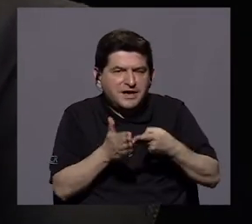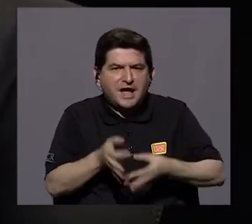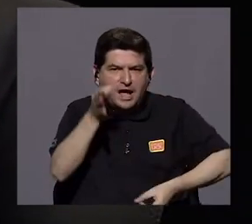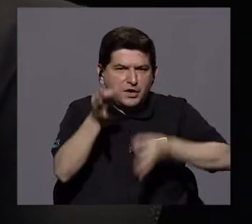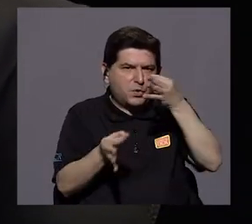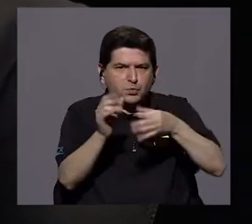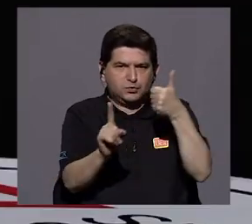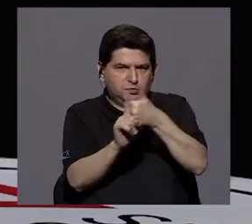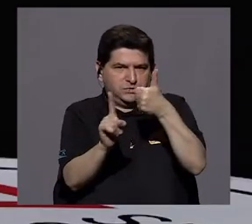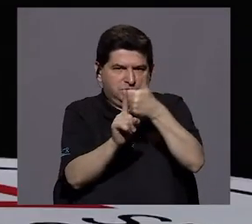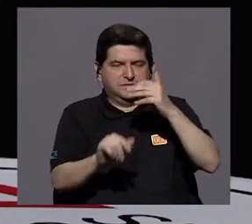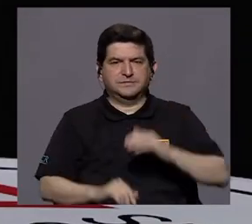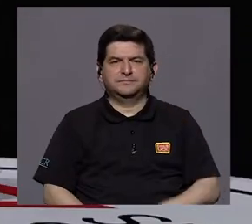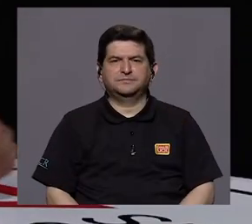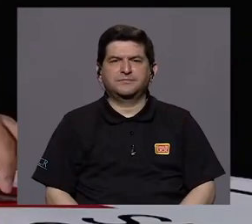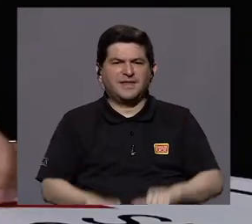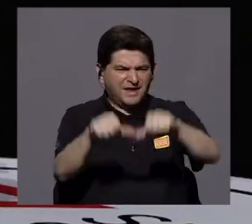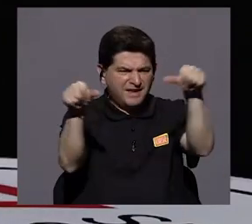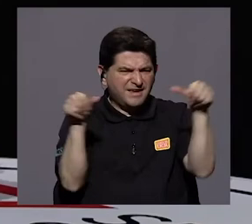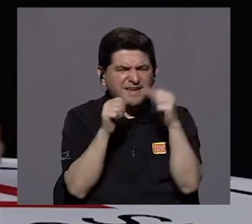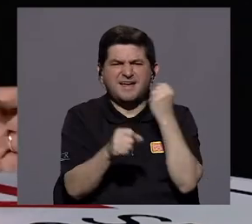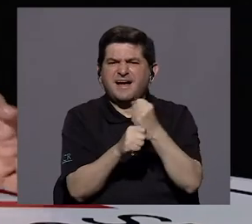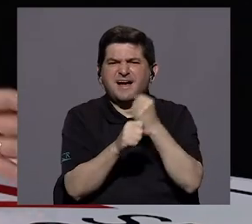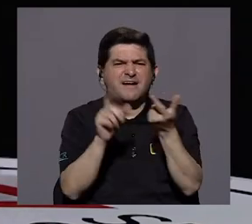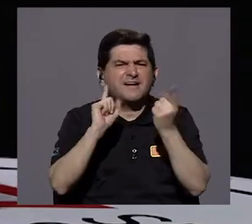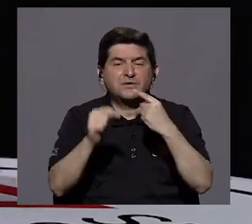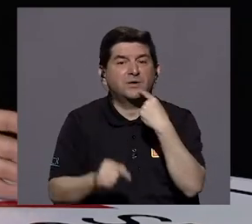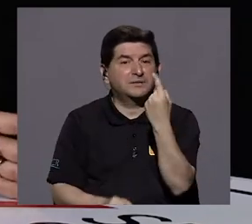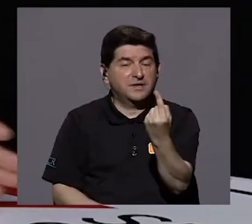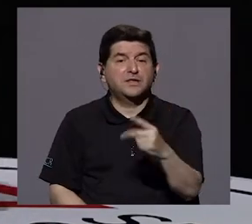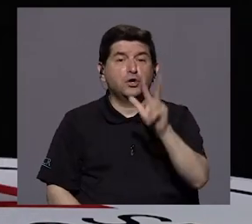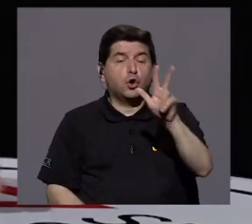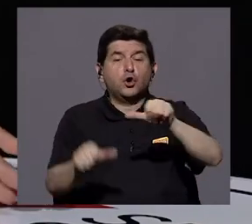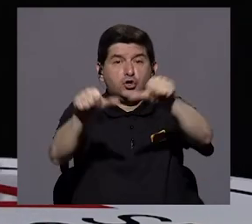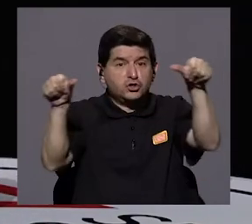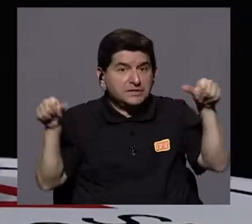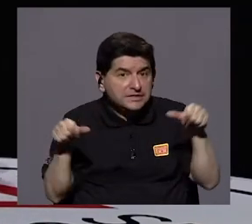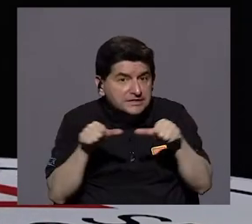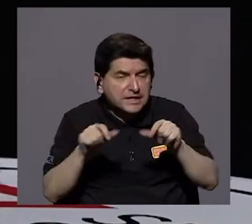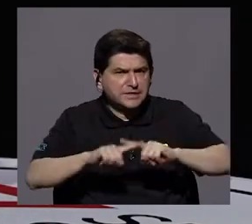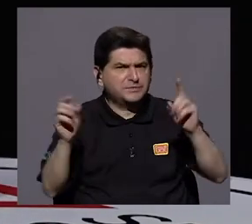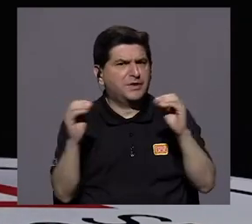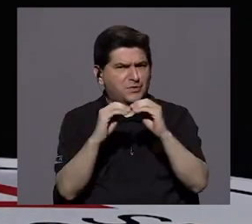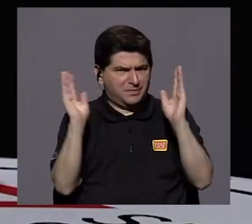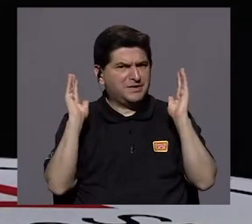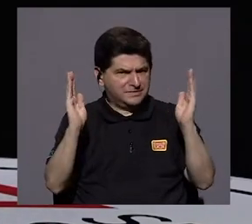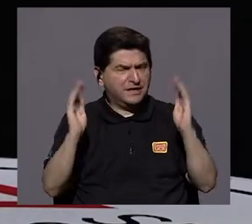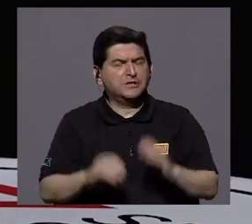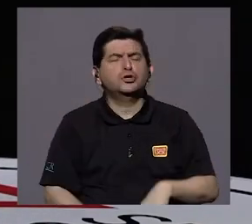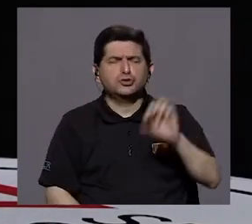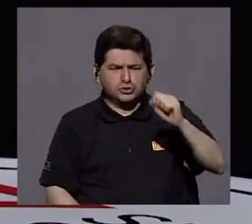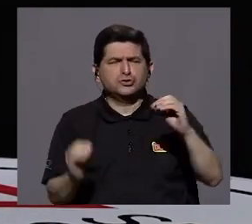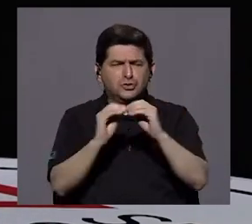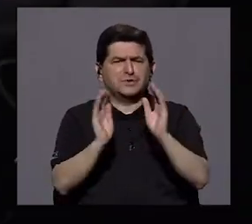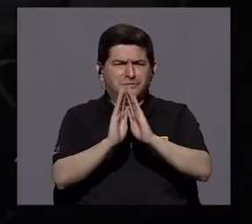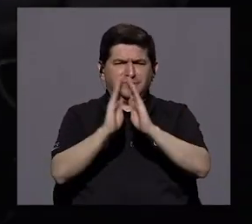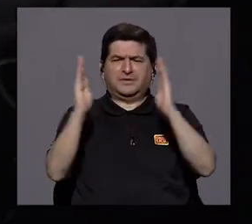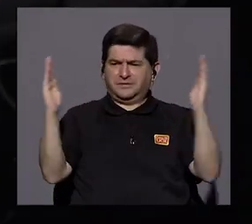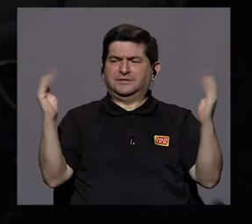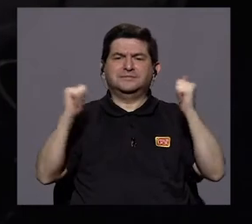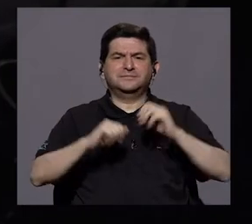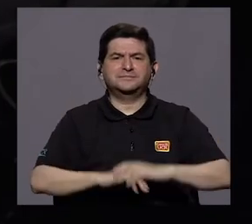justicia en sí. ¿Qué áreas trabaja? Porque usted ahora me ha mencionado tres áreas, tres vetas, pero es mucho más amplio que eso. Es mucho más